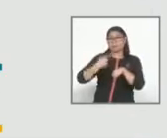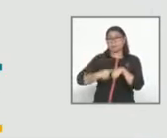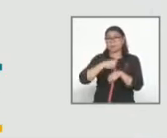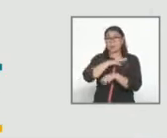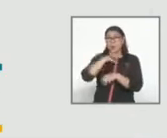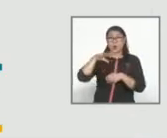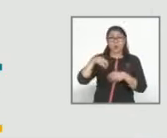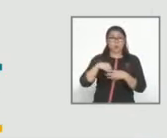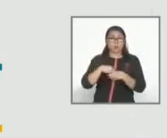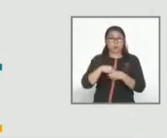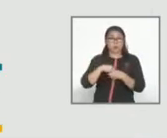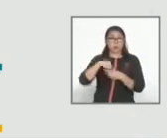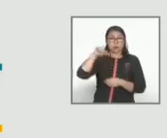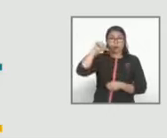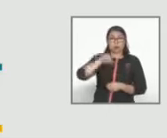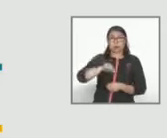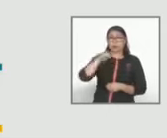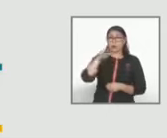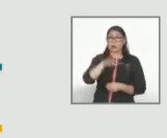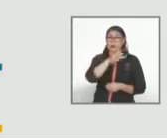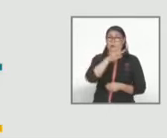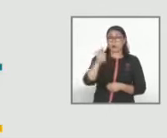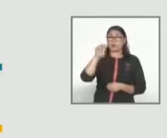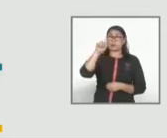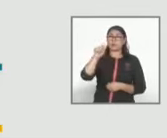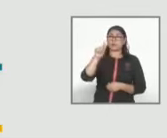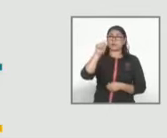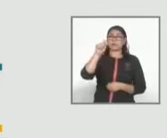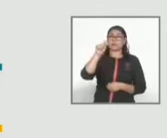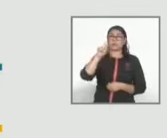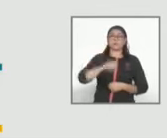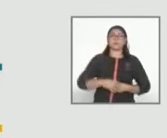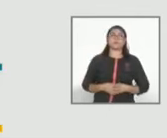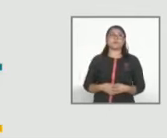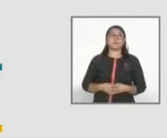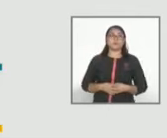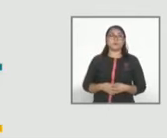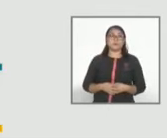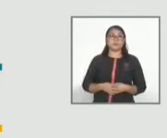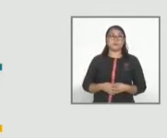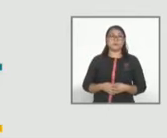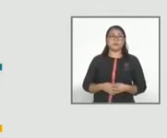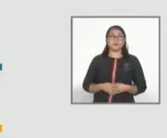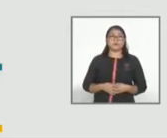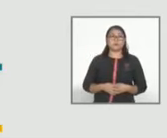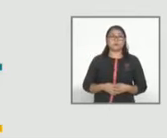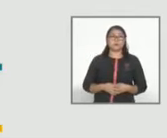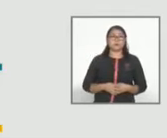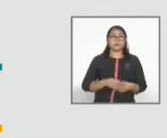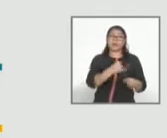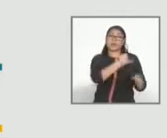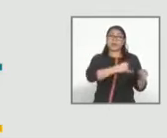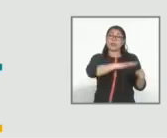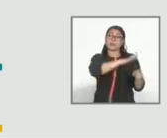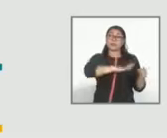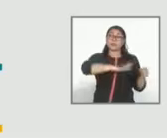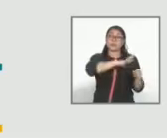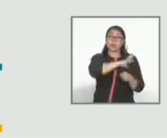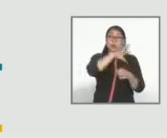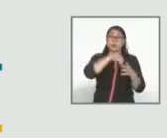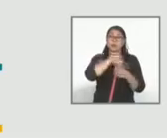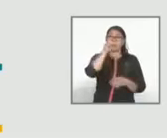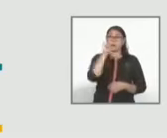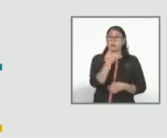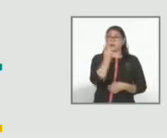un total al día de hoy de 420, mientras que la jurisdicción sanitaria número 2, Istmo, reporta